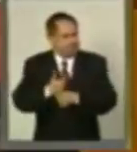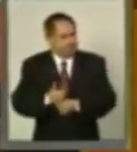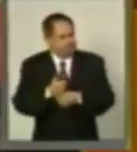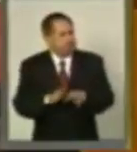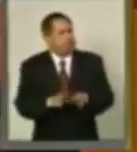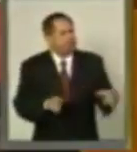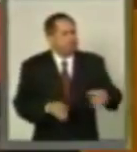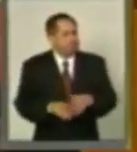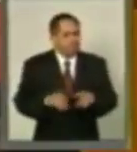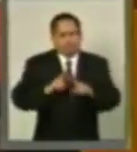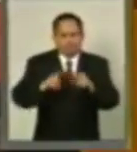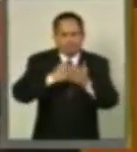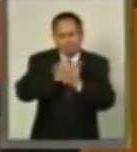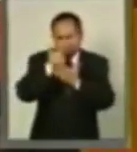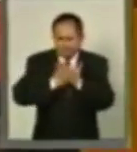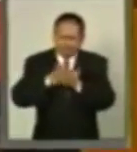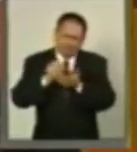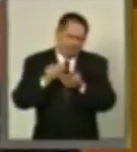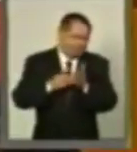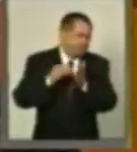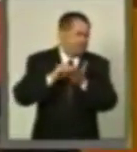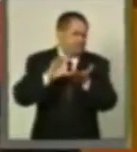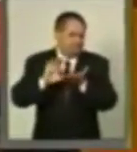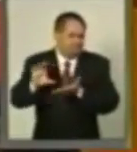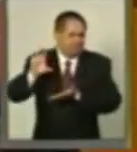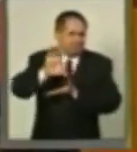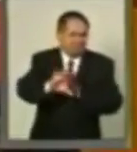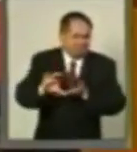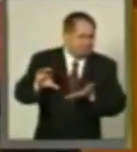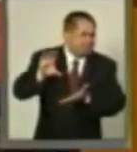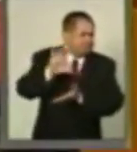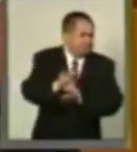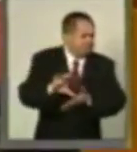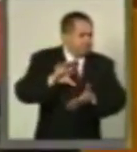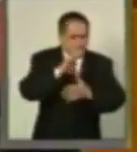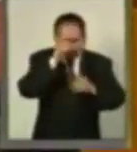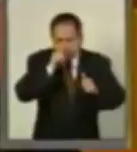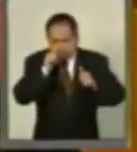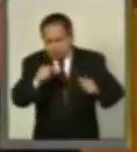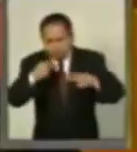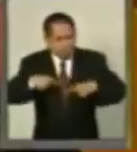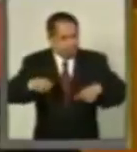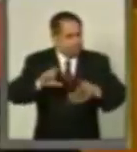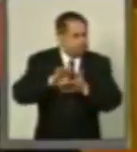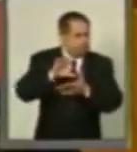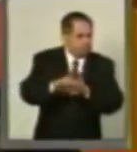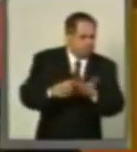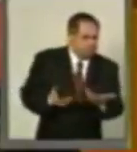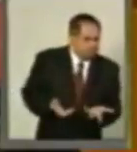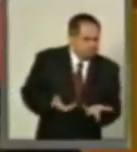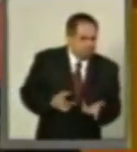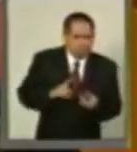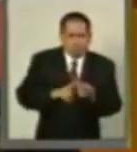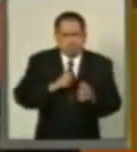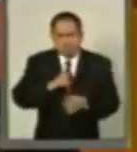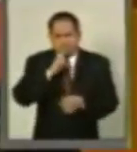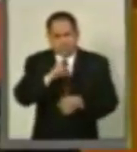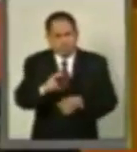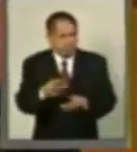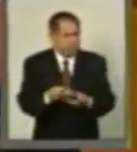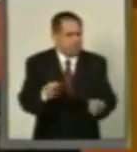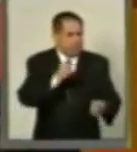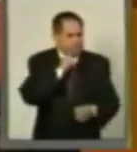Hay una danza de cifras millonaria, supuestamente destinadas a los damnificados, pero la solución no